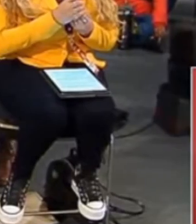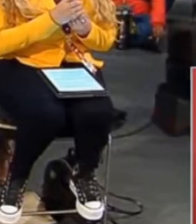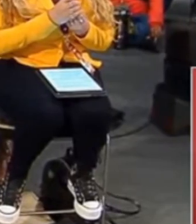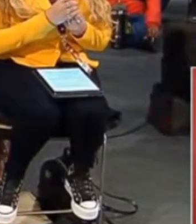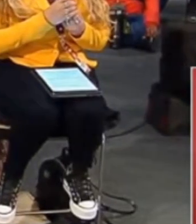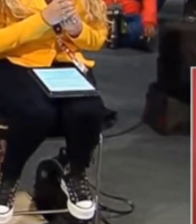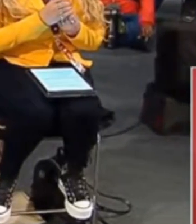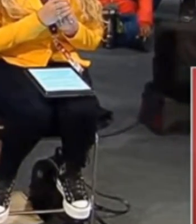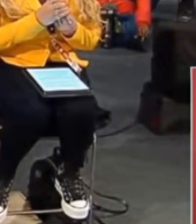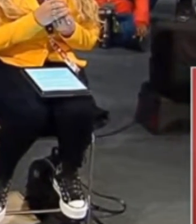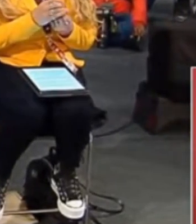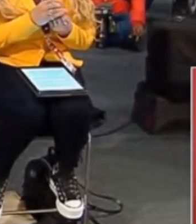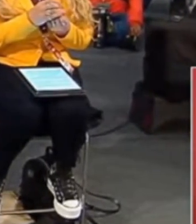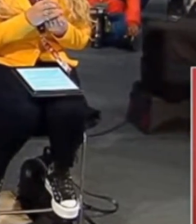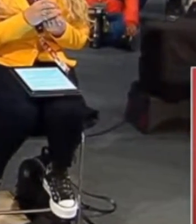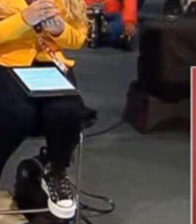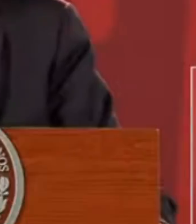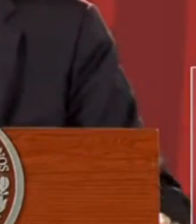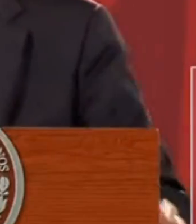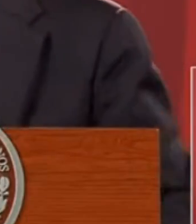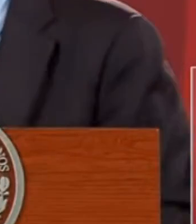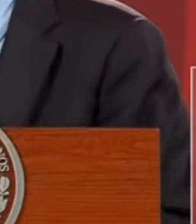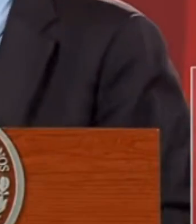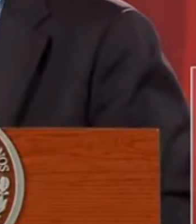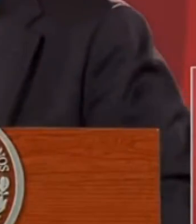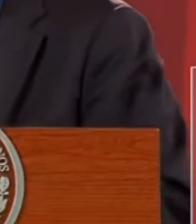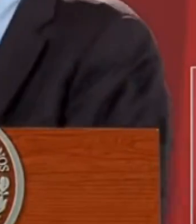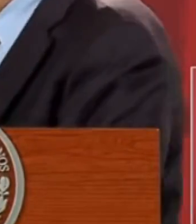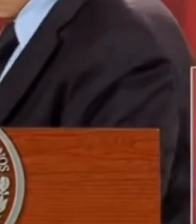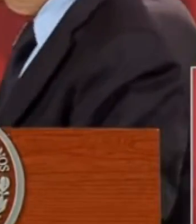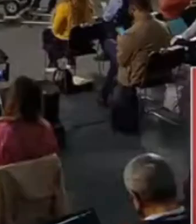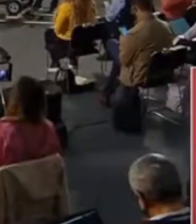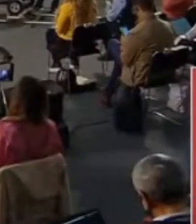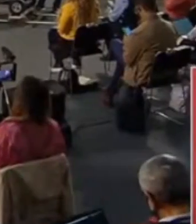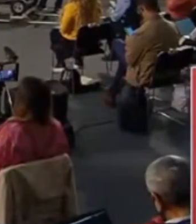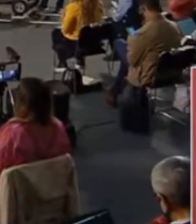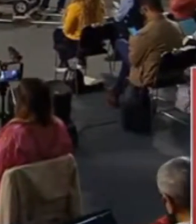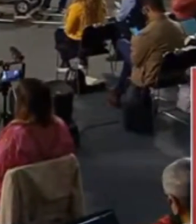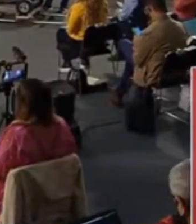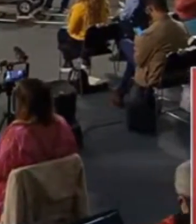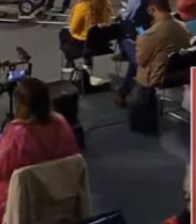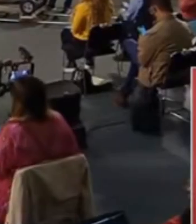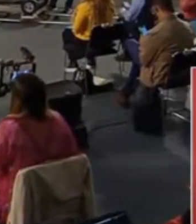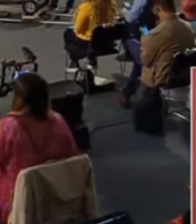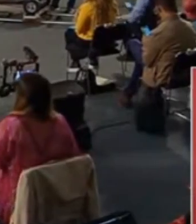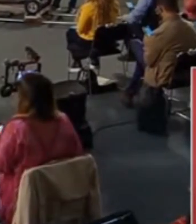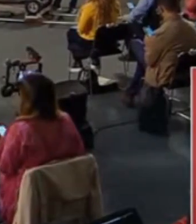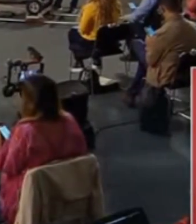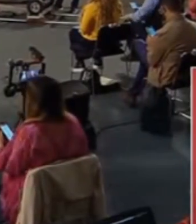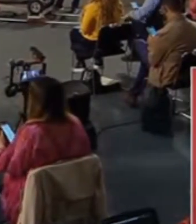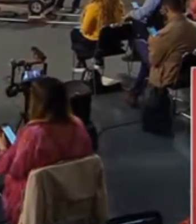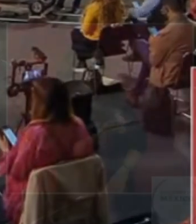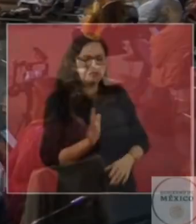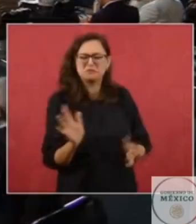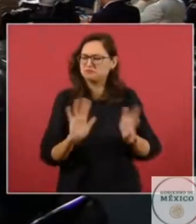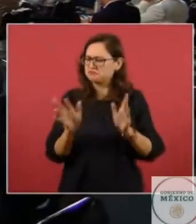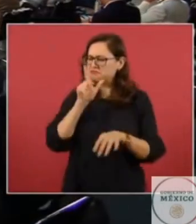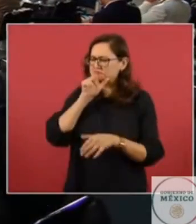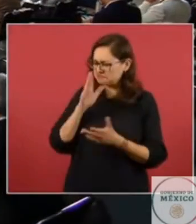¿La qué? ¿La Fiscalía está siendo efectiva en este caso? ¿Usted está percibiendo? Bueno, es muy, no sé todavía, ¿no? Hay